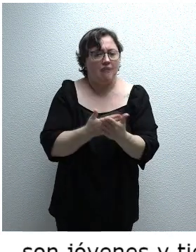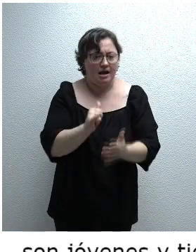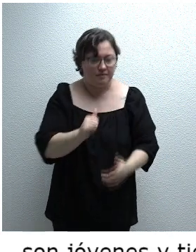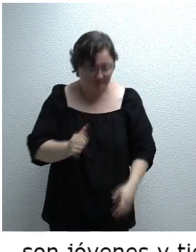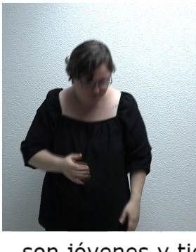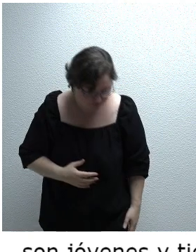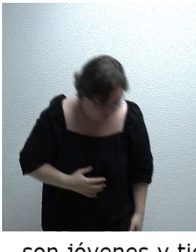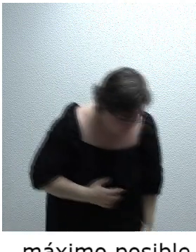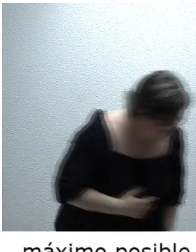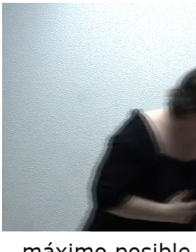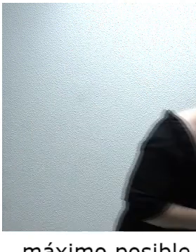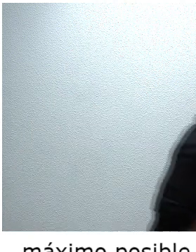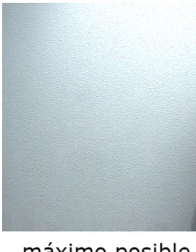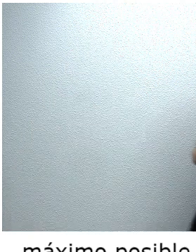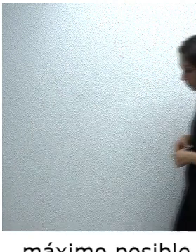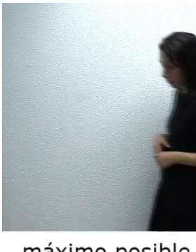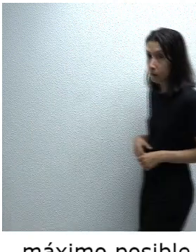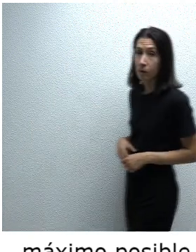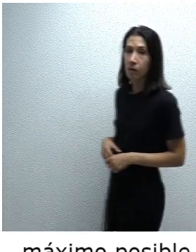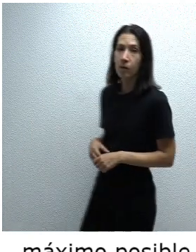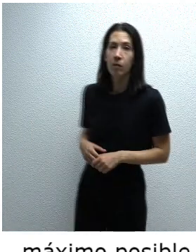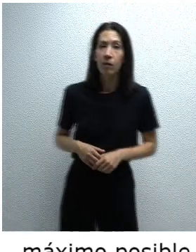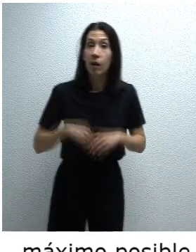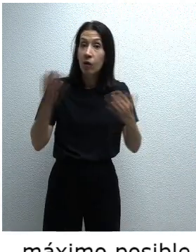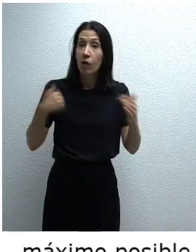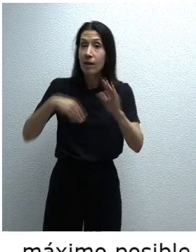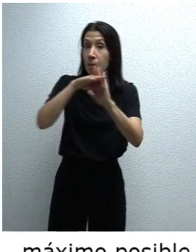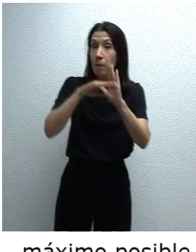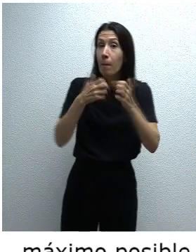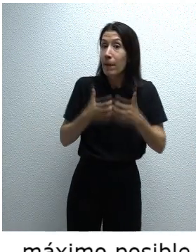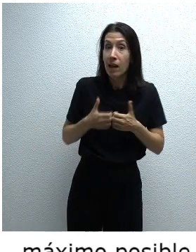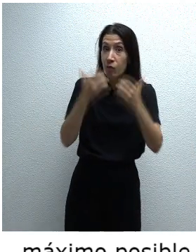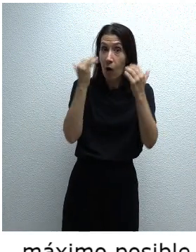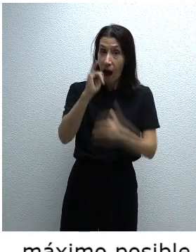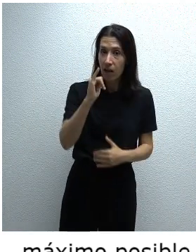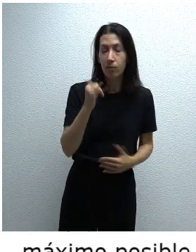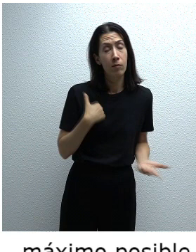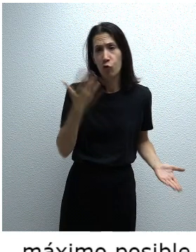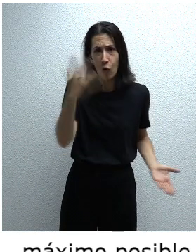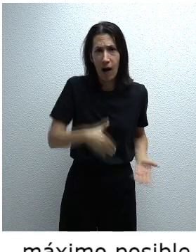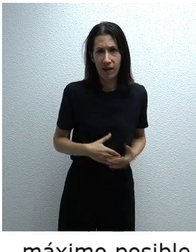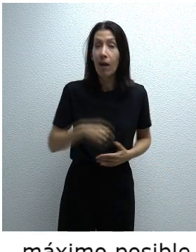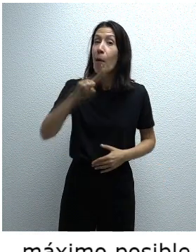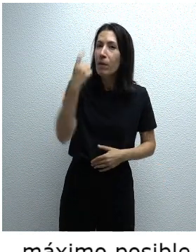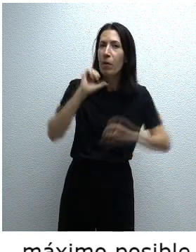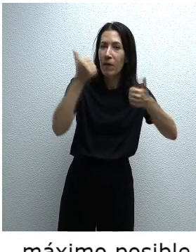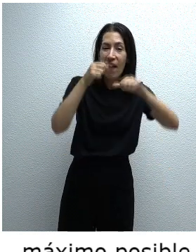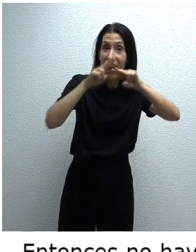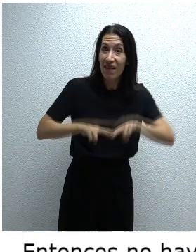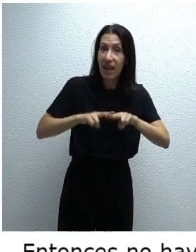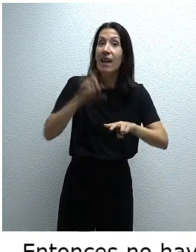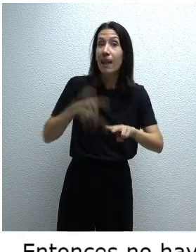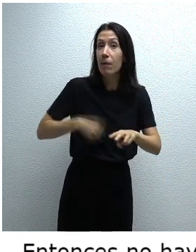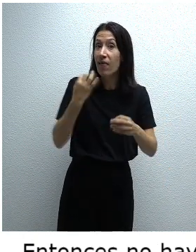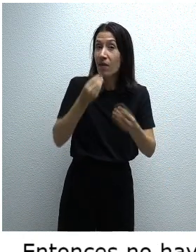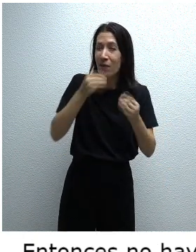Entonces, ¿no hay mecanismos? Te tengo que decir que no, que primero vamos a hacer la revisión Y lo primero es que lo revisemos todos, que